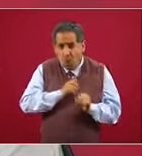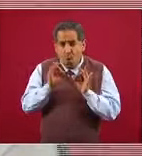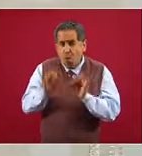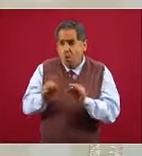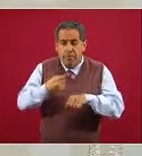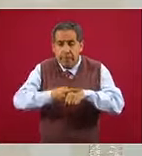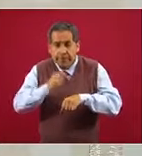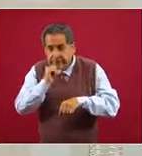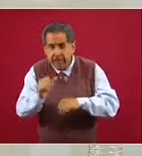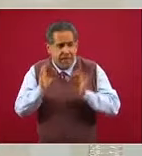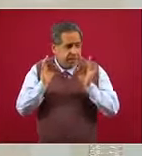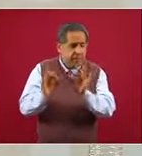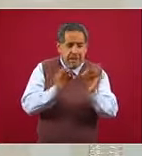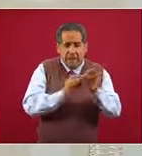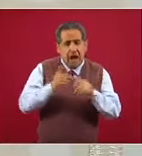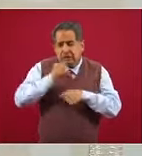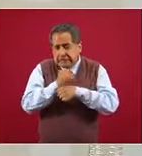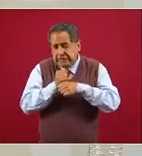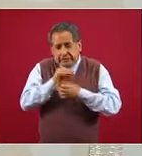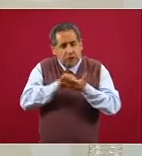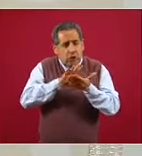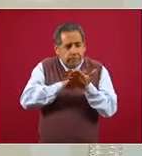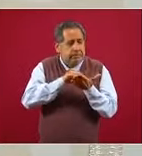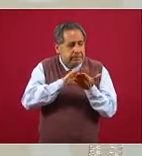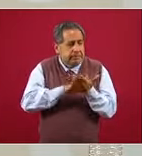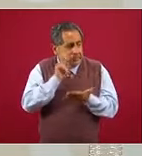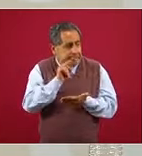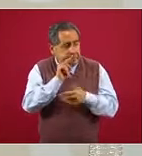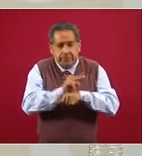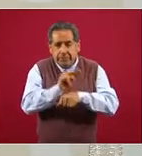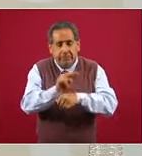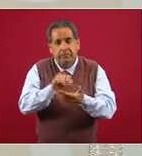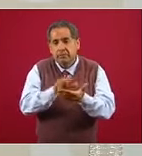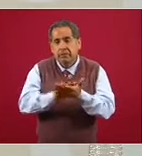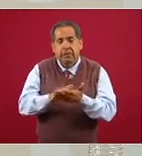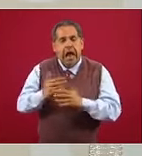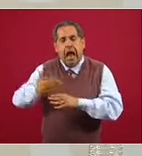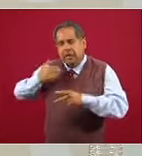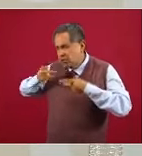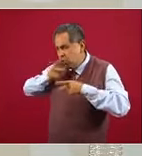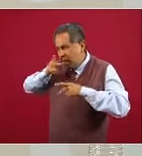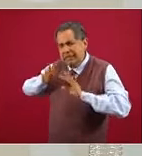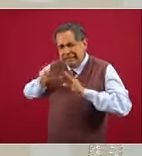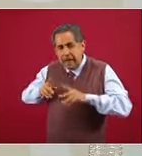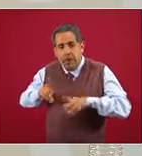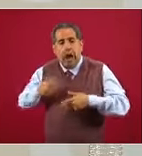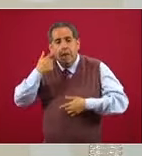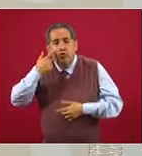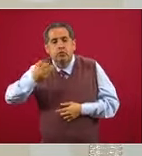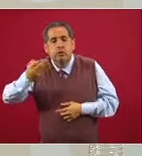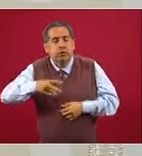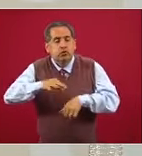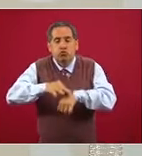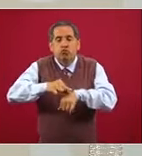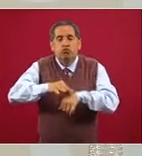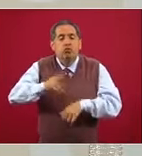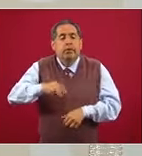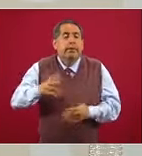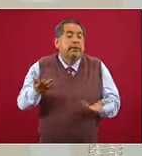seguridad sigue siendo la misma que en los ensayos clínicos controlados. Y finalmente,